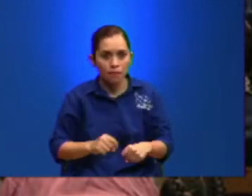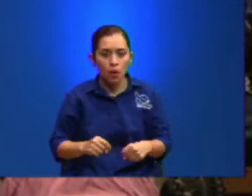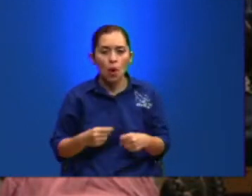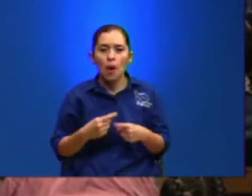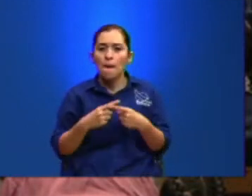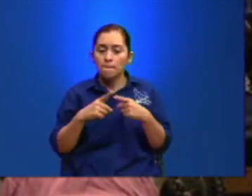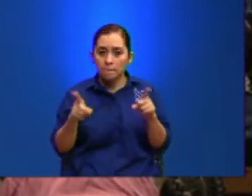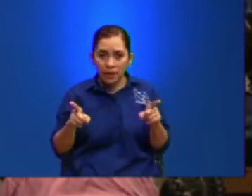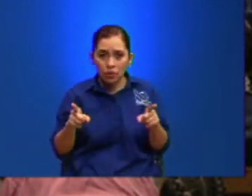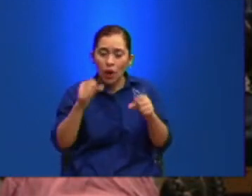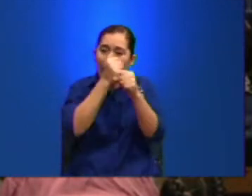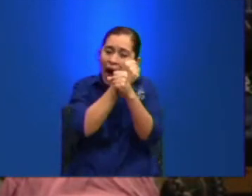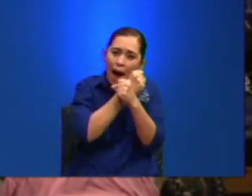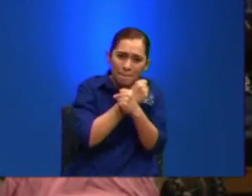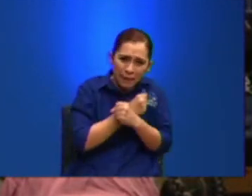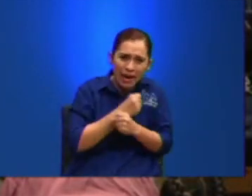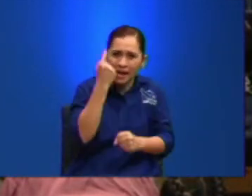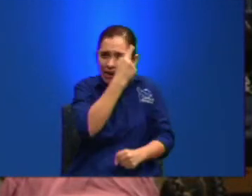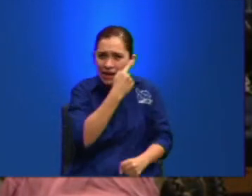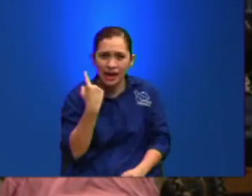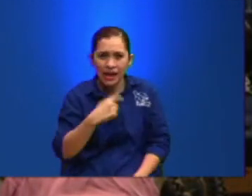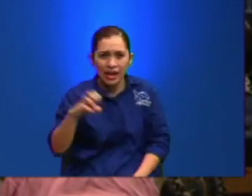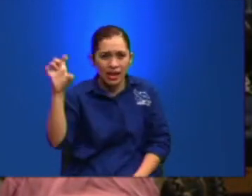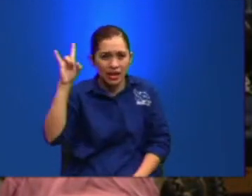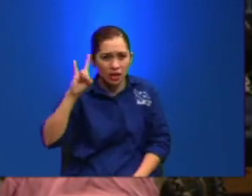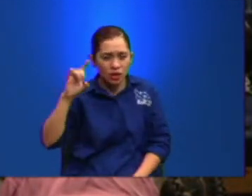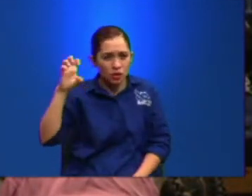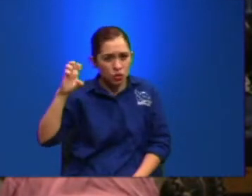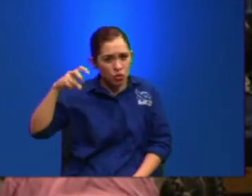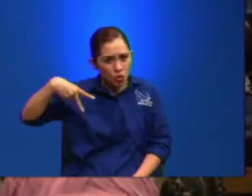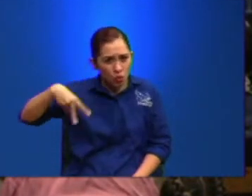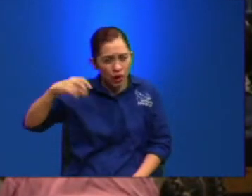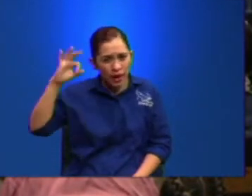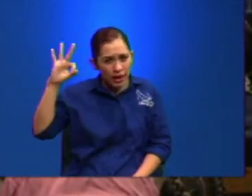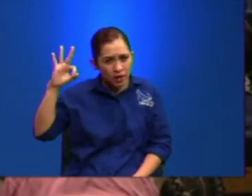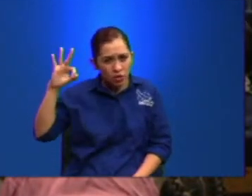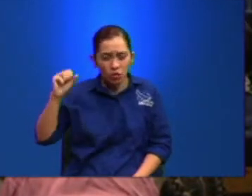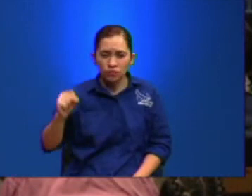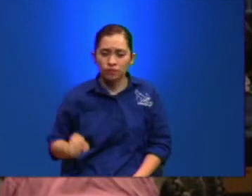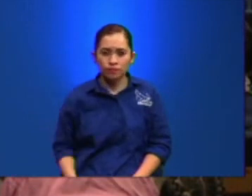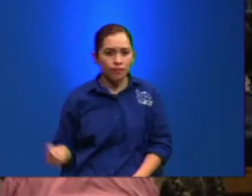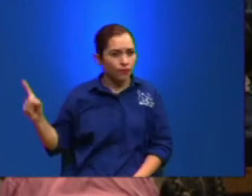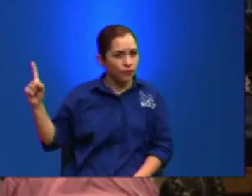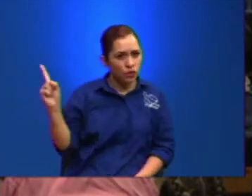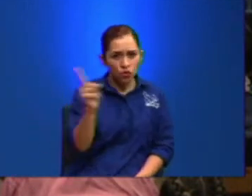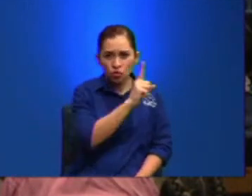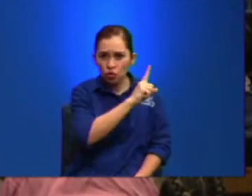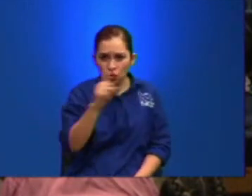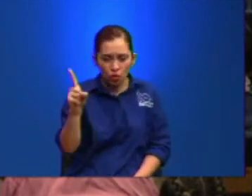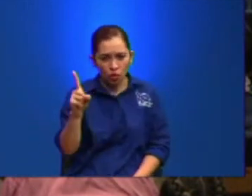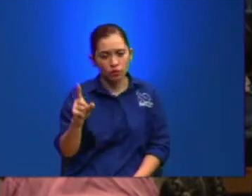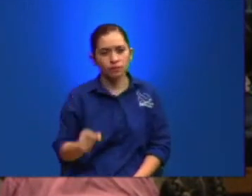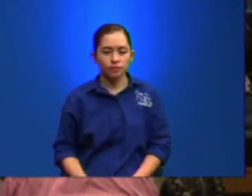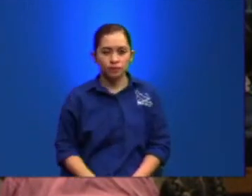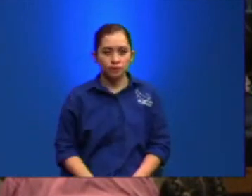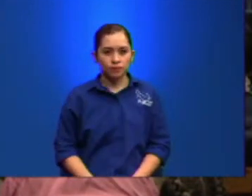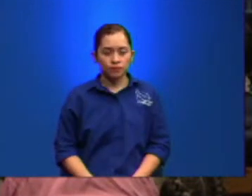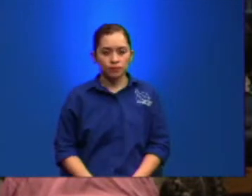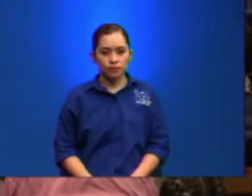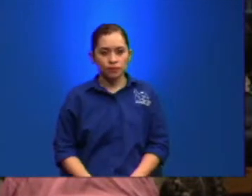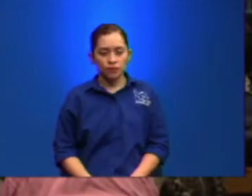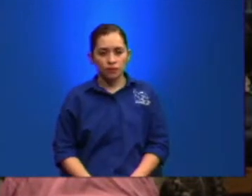ello pero no ames el sueño pero el mal eso ya no no es malo soñar ni despierto